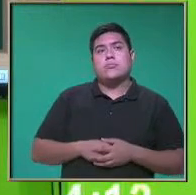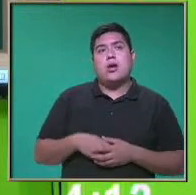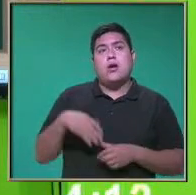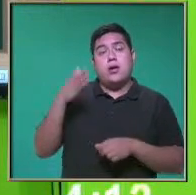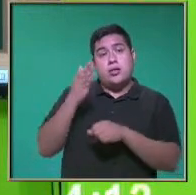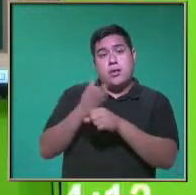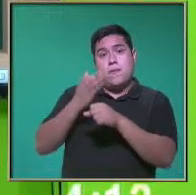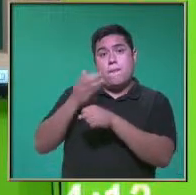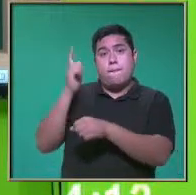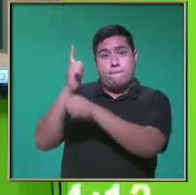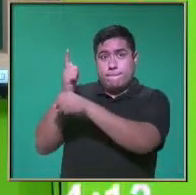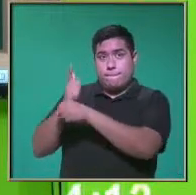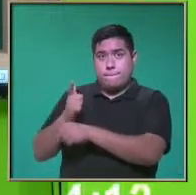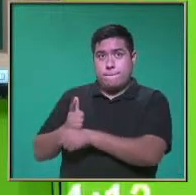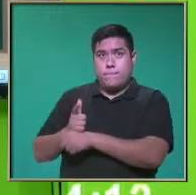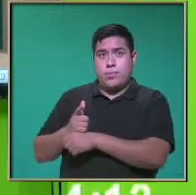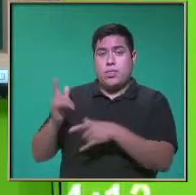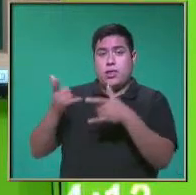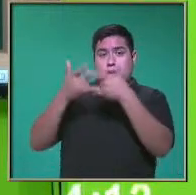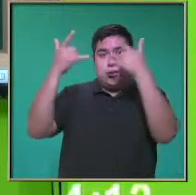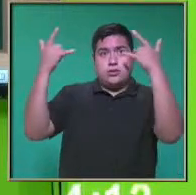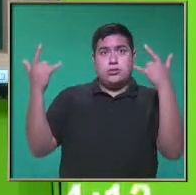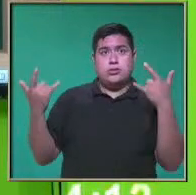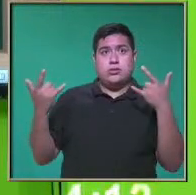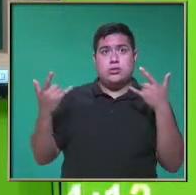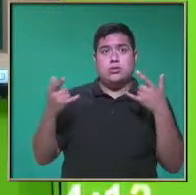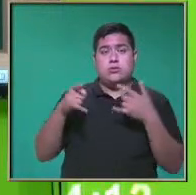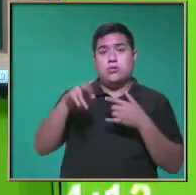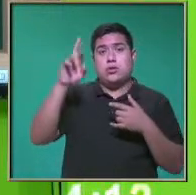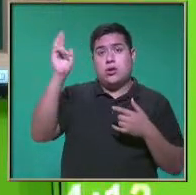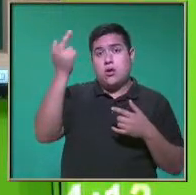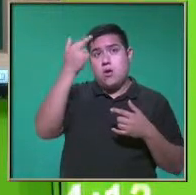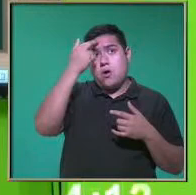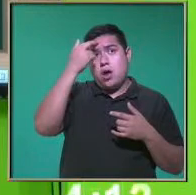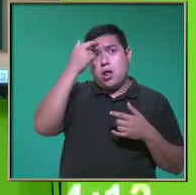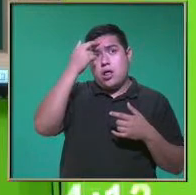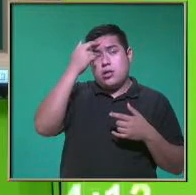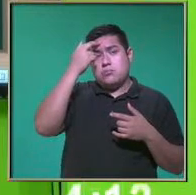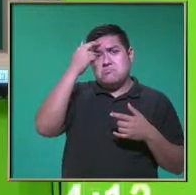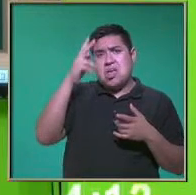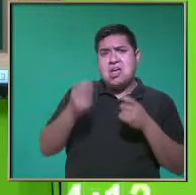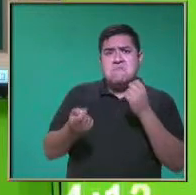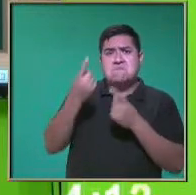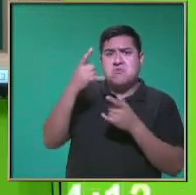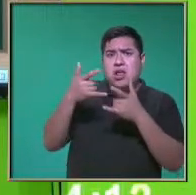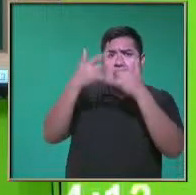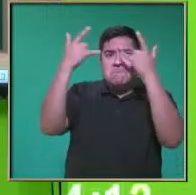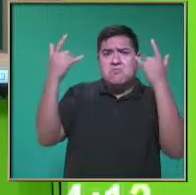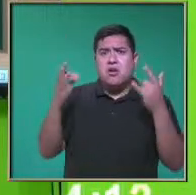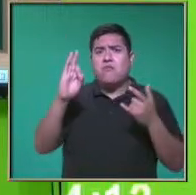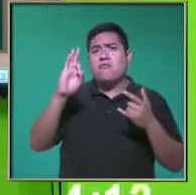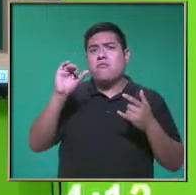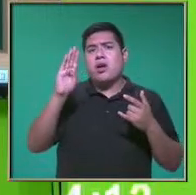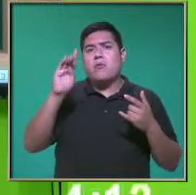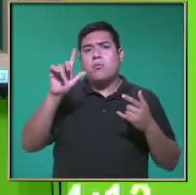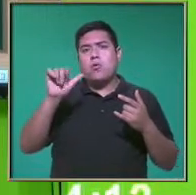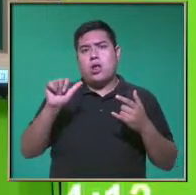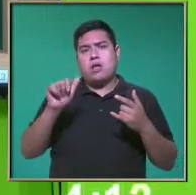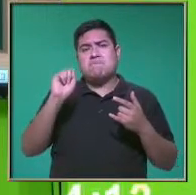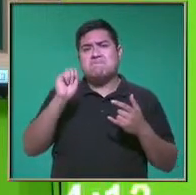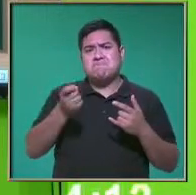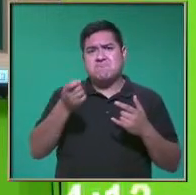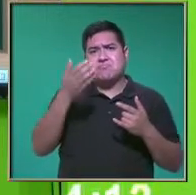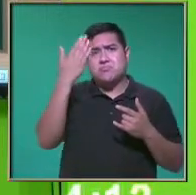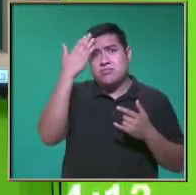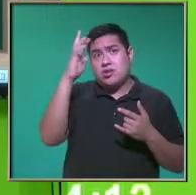vamos a identificar primero las fábulas. Do you remember what a fable is? ¿Te acuerdas qué es una fábula? We have said they are